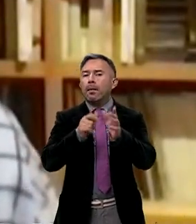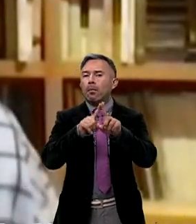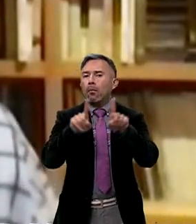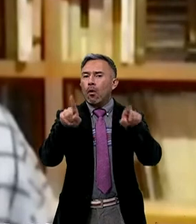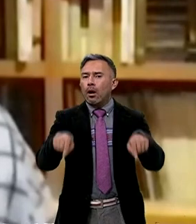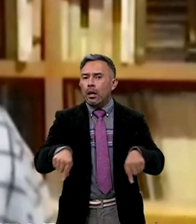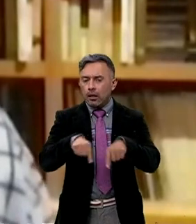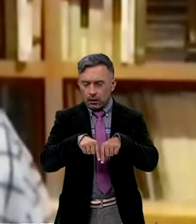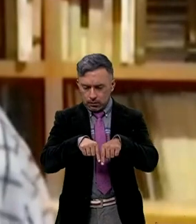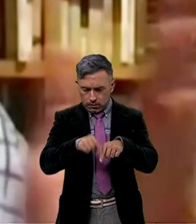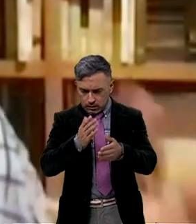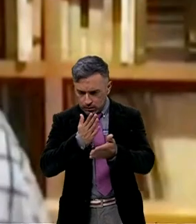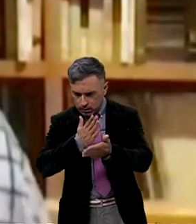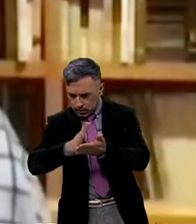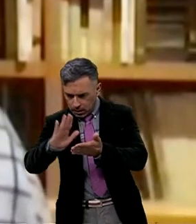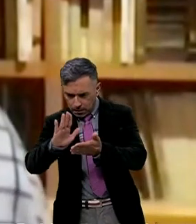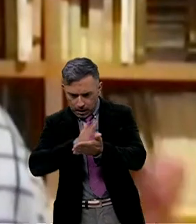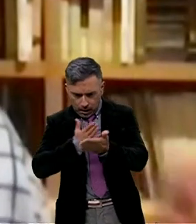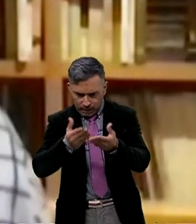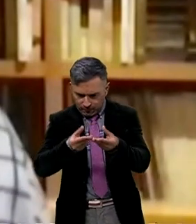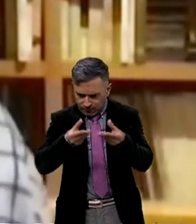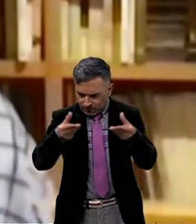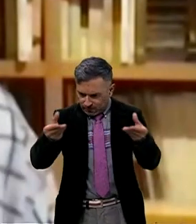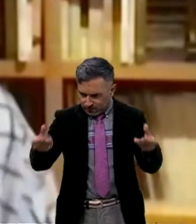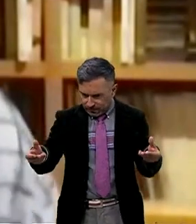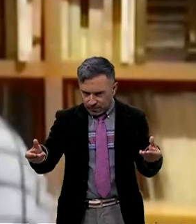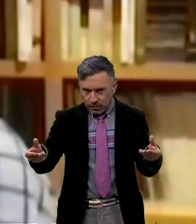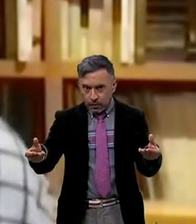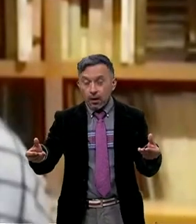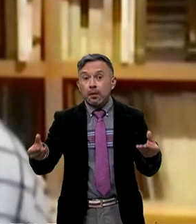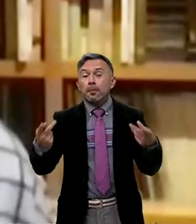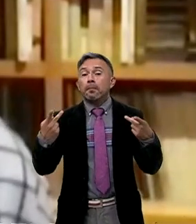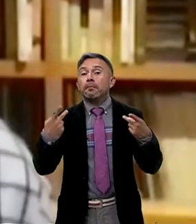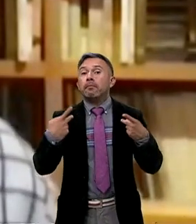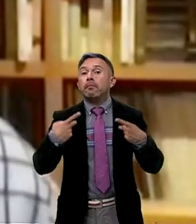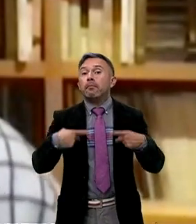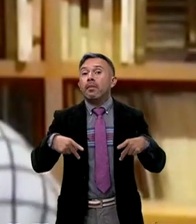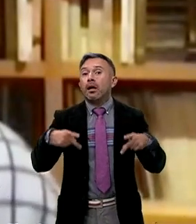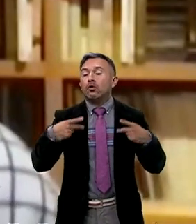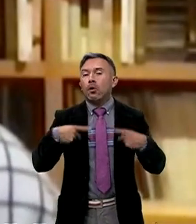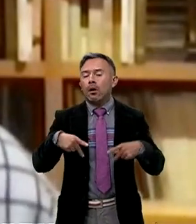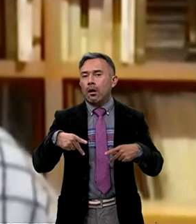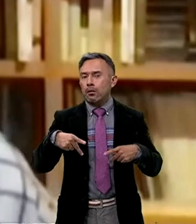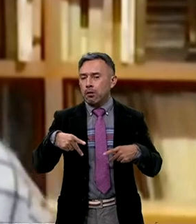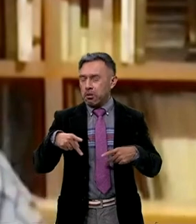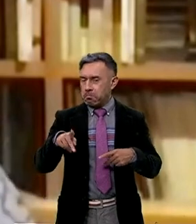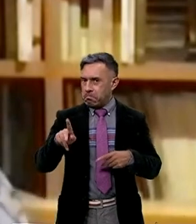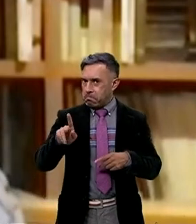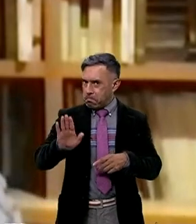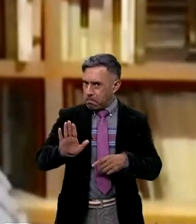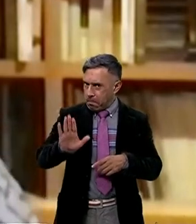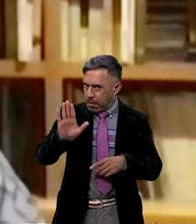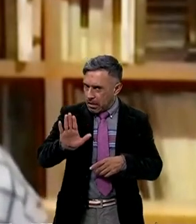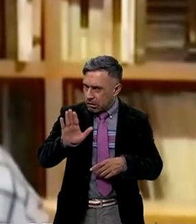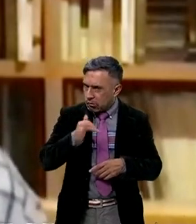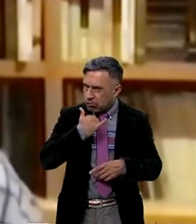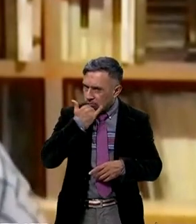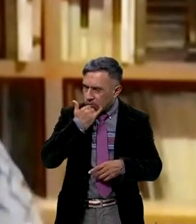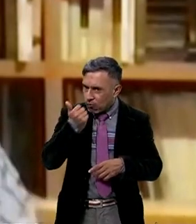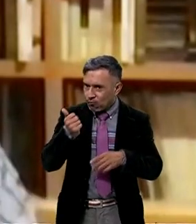y se introducían por las personas que en apariencia estaban a cargo de